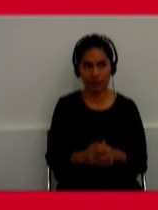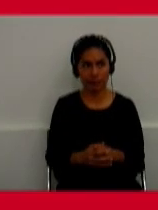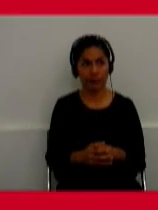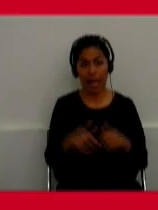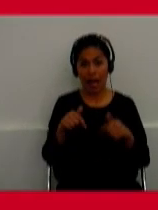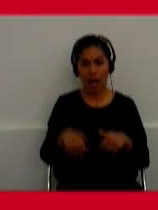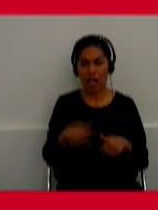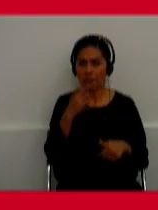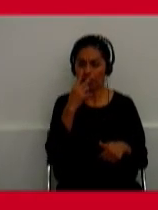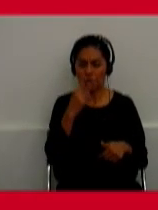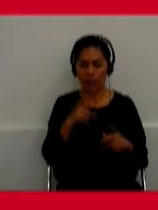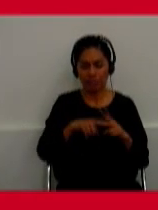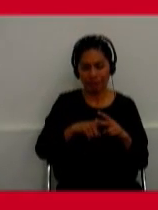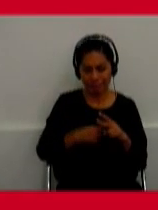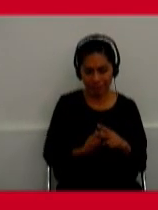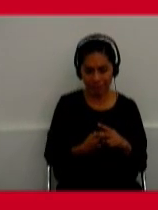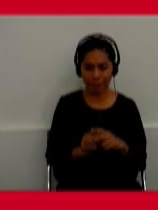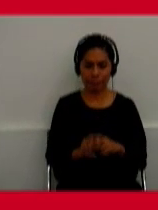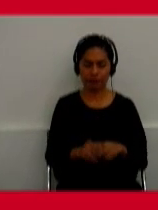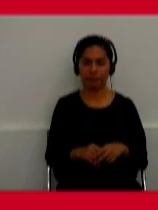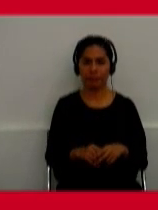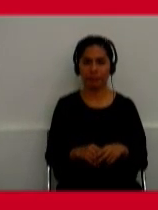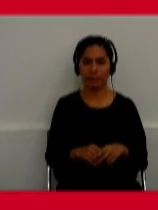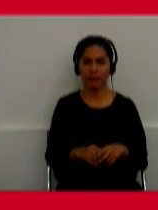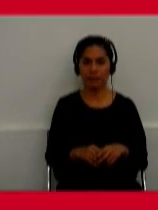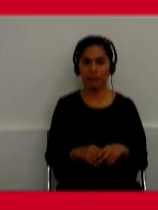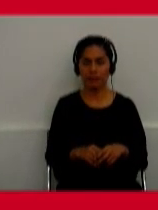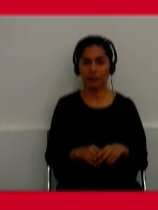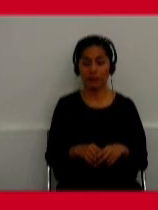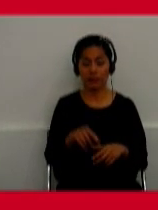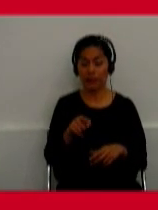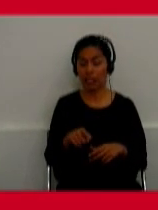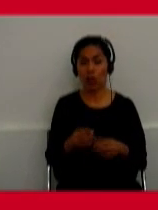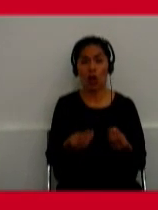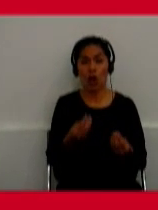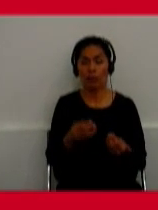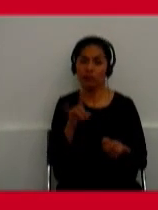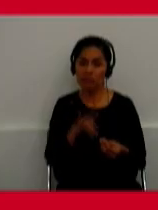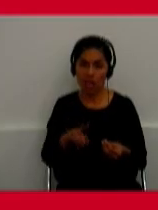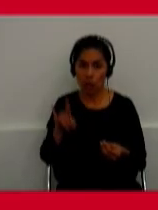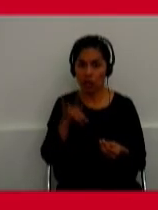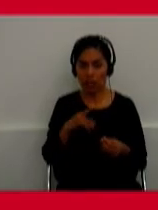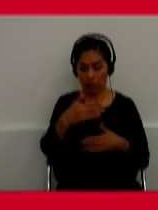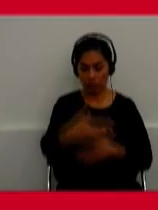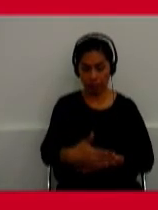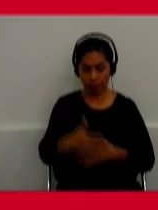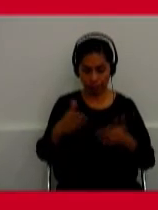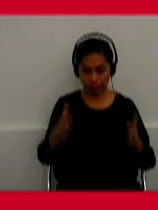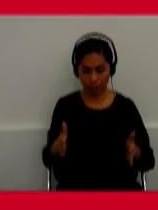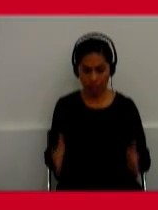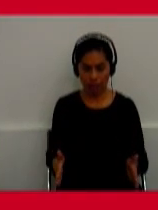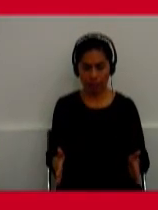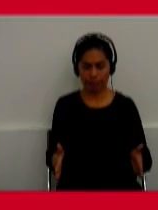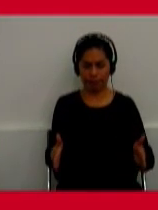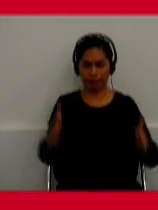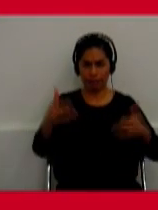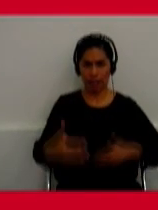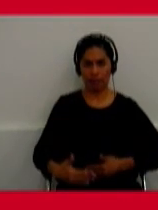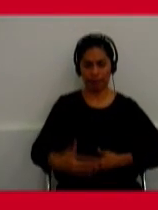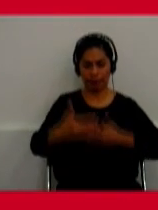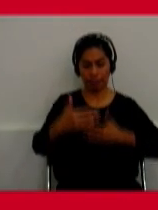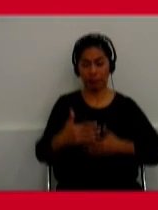vamos a hacer una pequeña introducción del manejo de relaves. Básicamente aquí estamos presentando dos tipos de